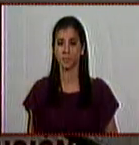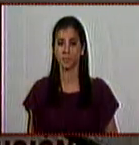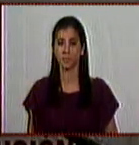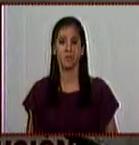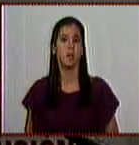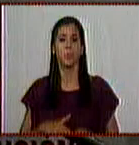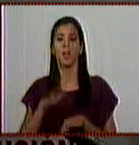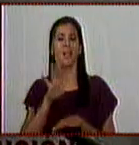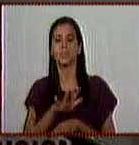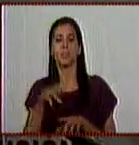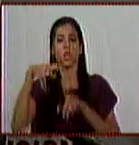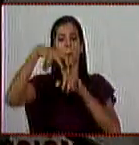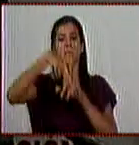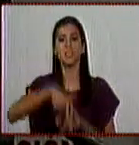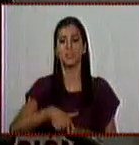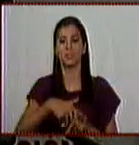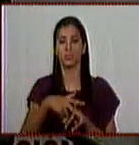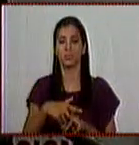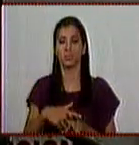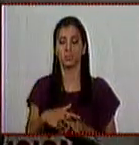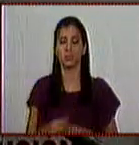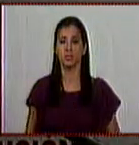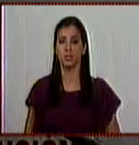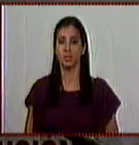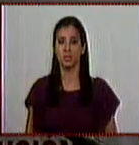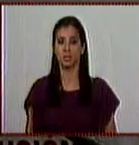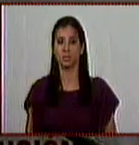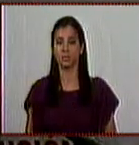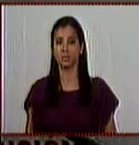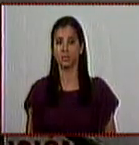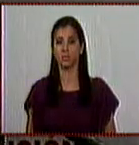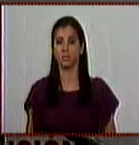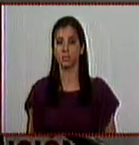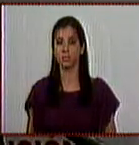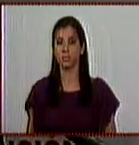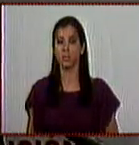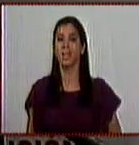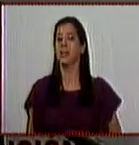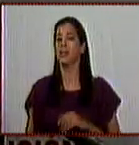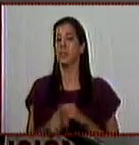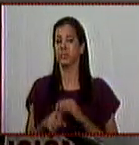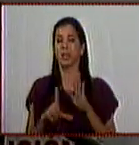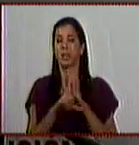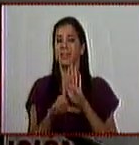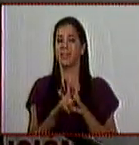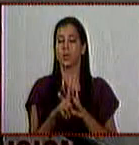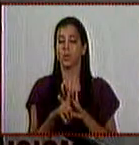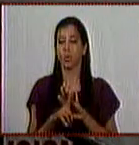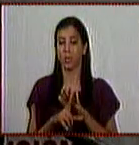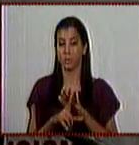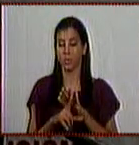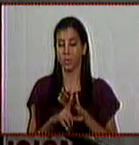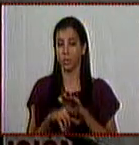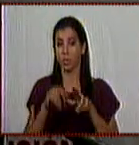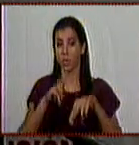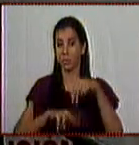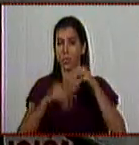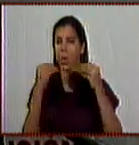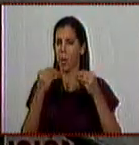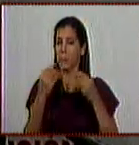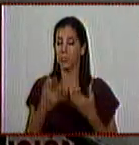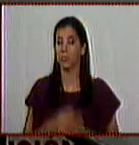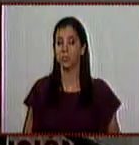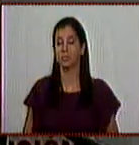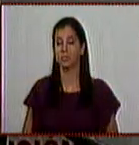dominación capitalista en Venezuela el monopolio de la legitimidad construida a partir también de